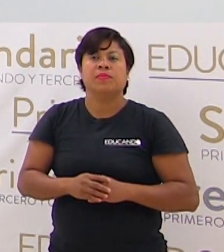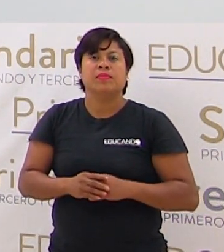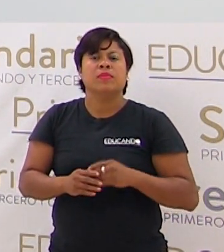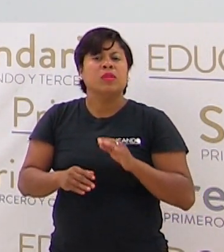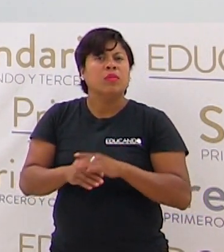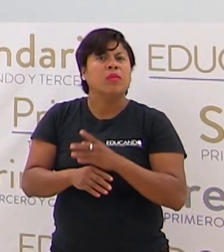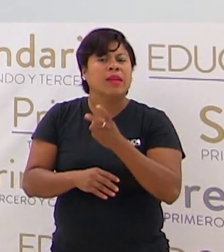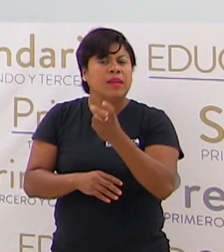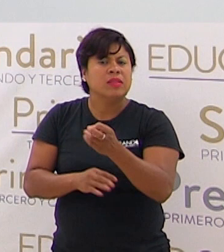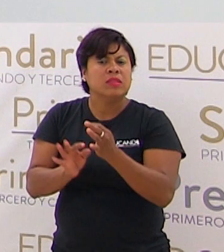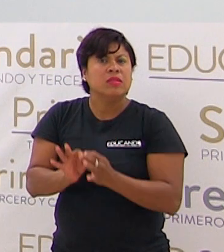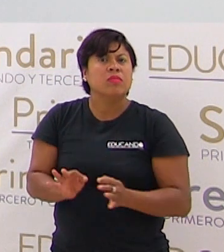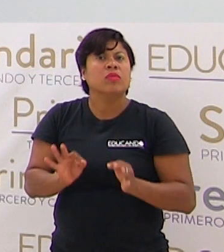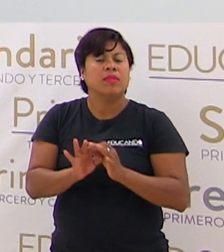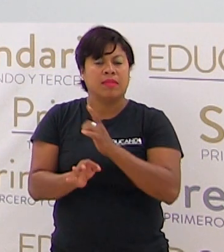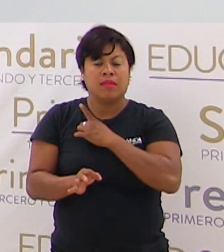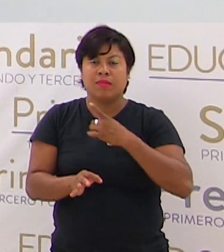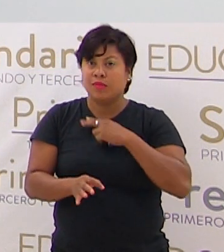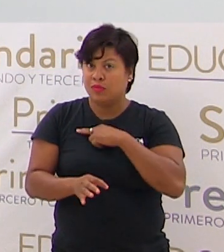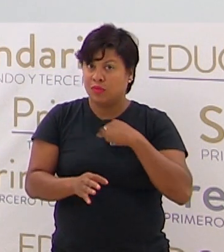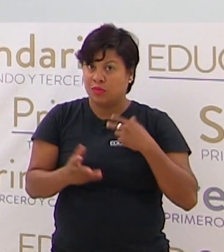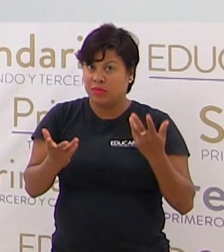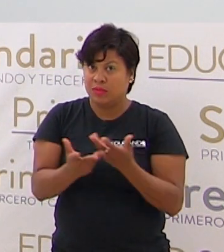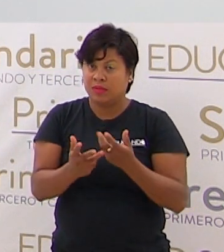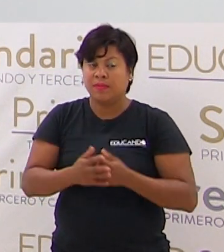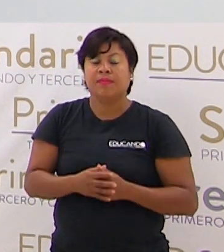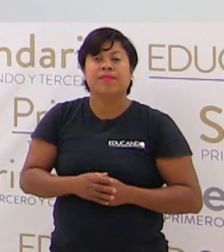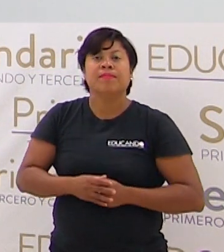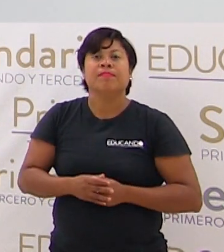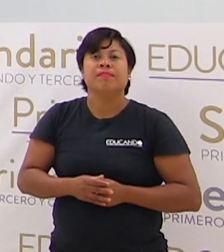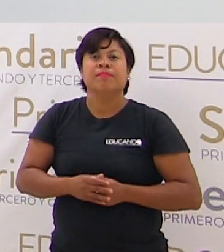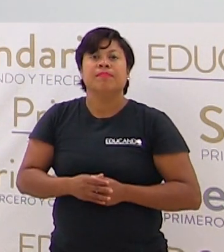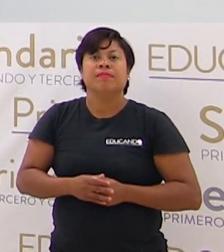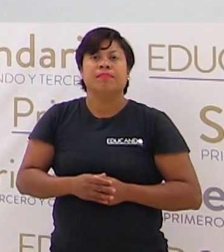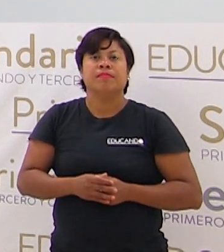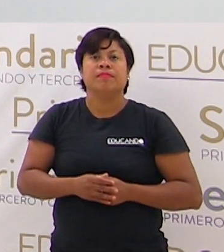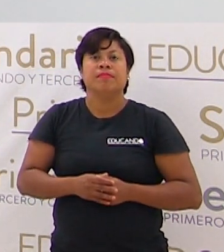¿Y por qué es importante definir